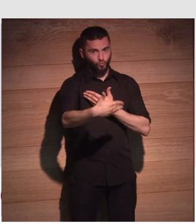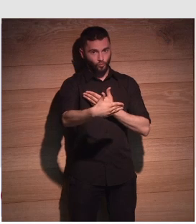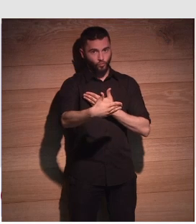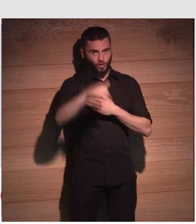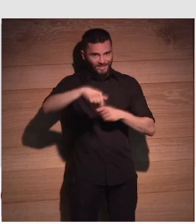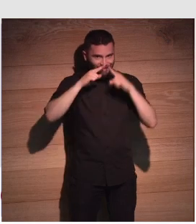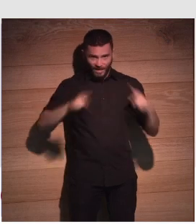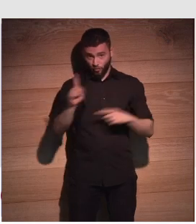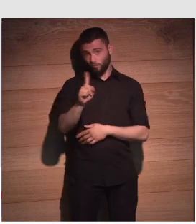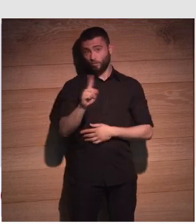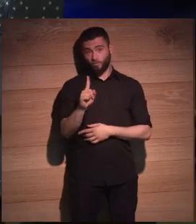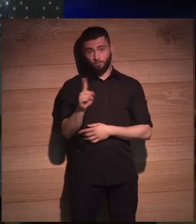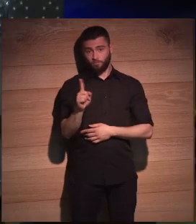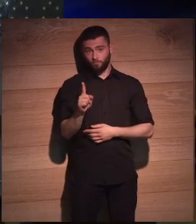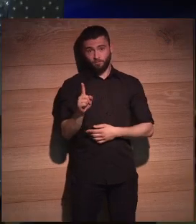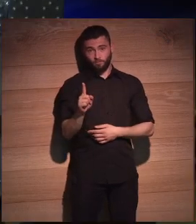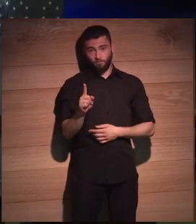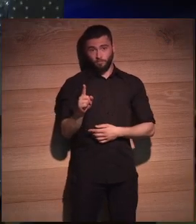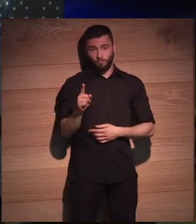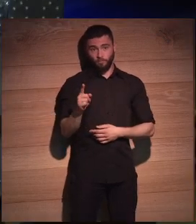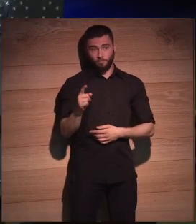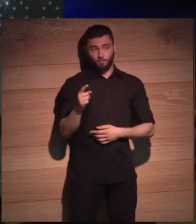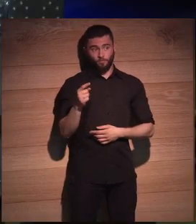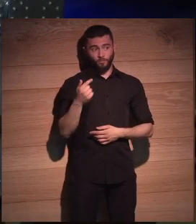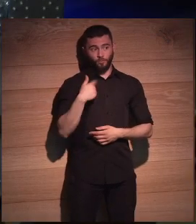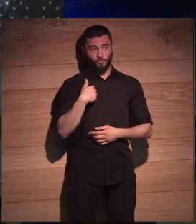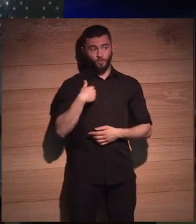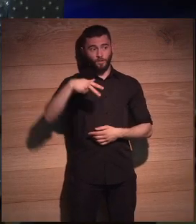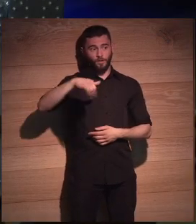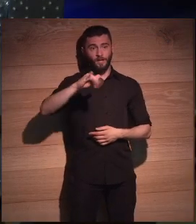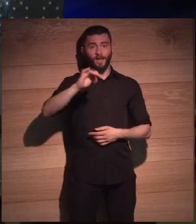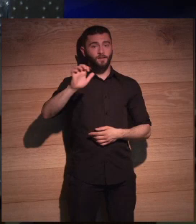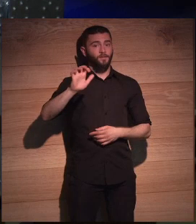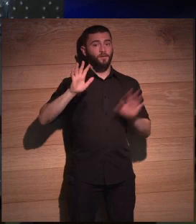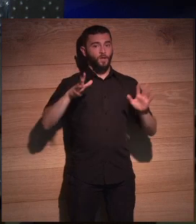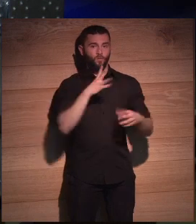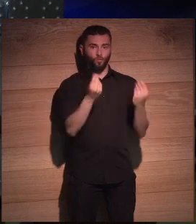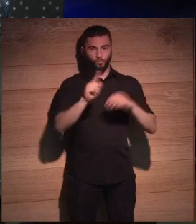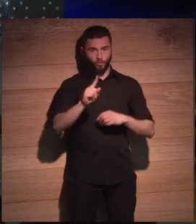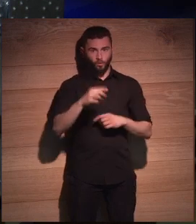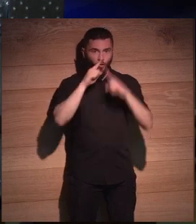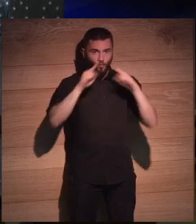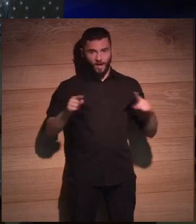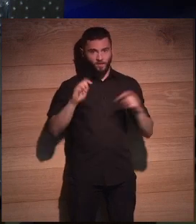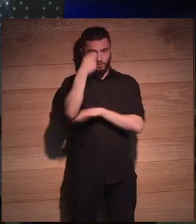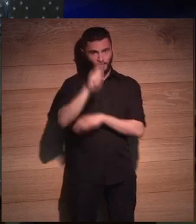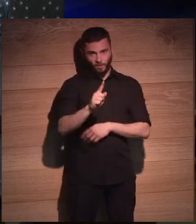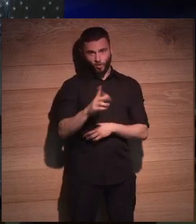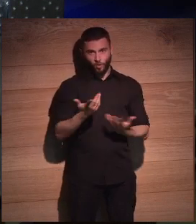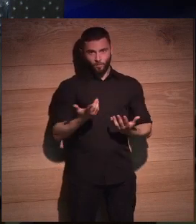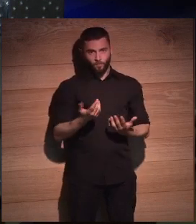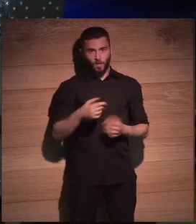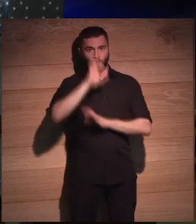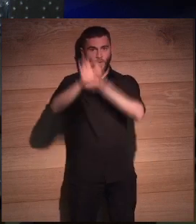va a pasar este año. Yo soy naif, pero no tanto. Sé que no va a pasar en un año, que vamos a conseguir hacer algo desde